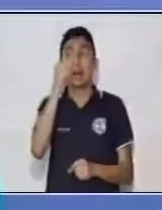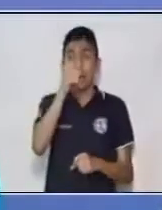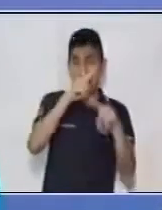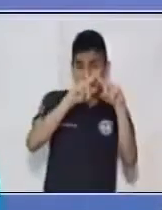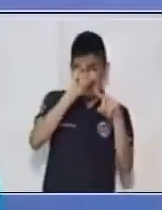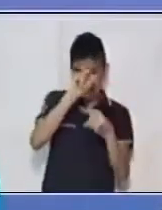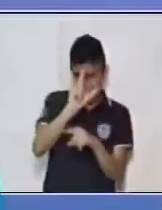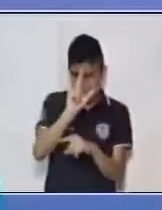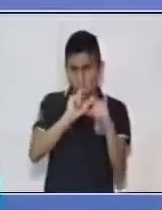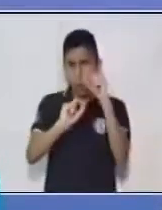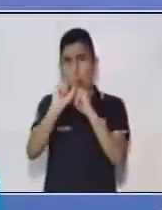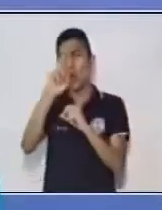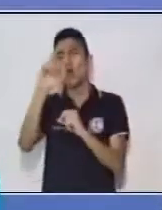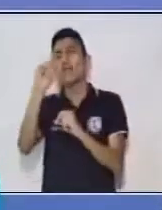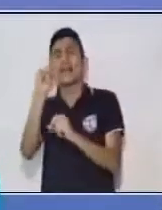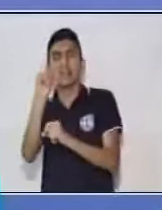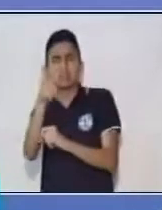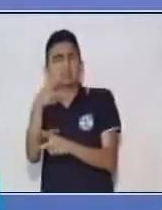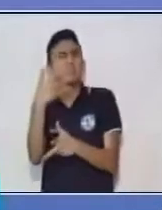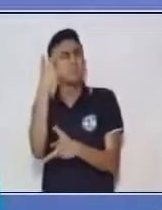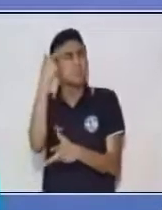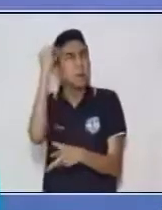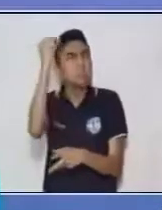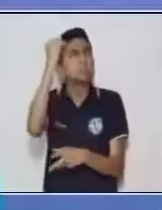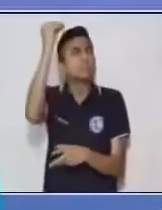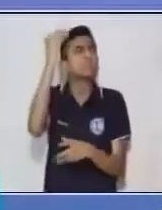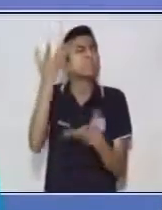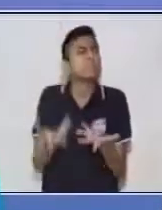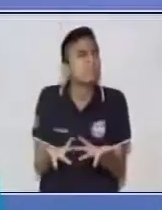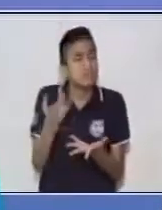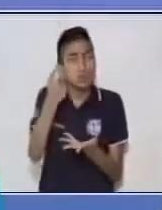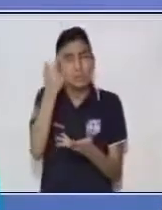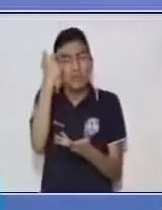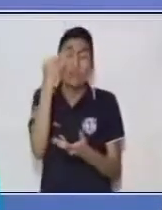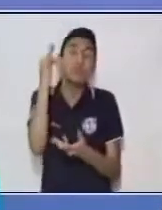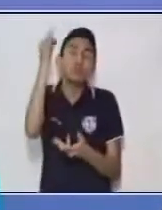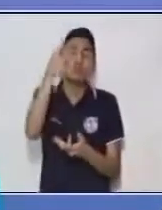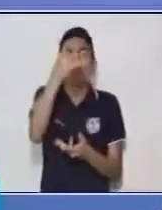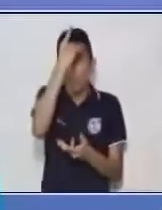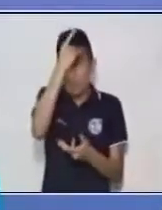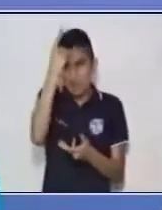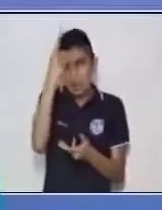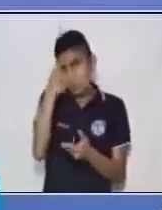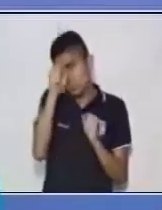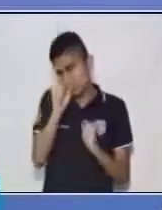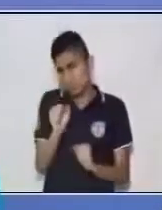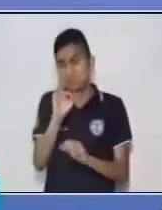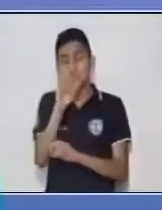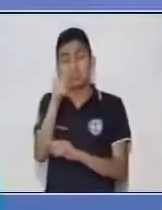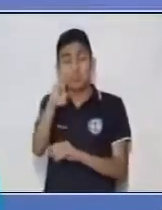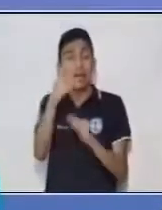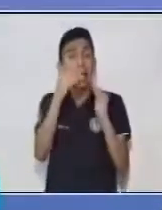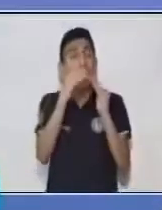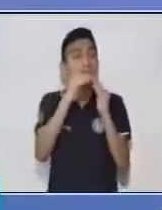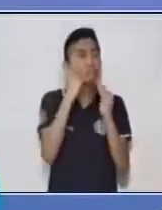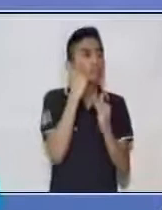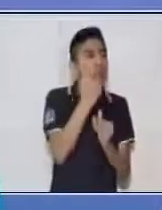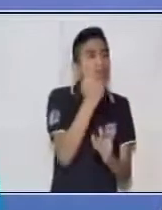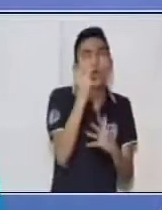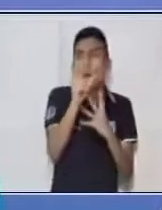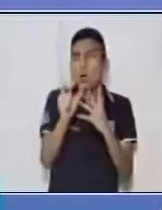Bien, ahora te queda a ti el desafío, ¿verdad?, de encontrar en casa figuras que